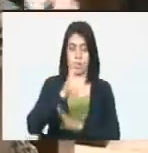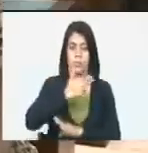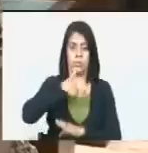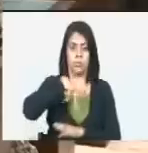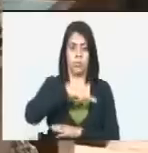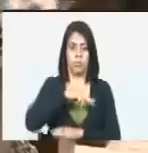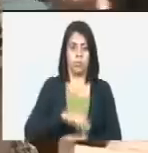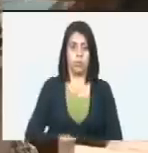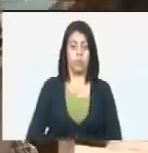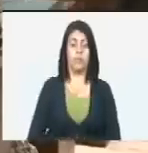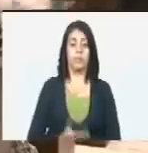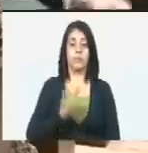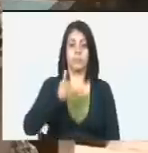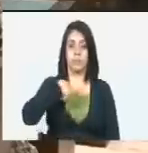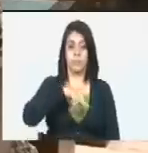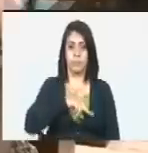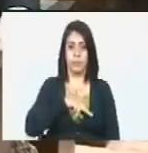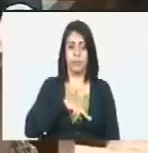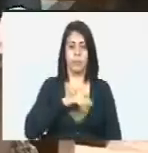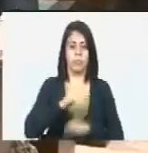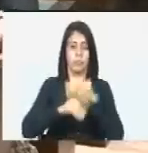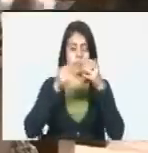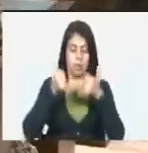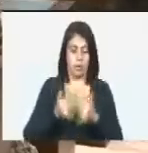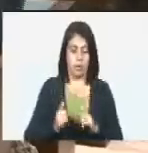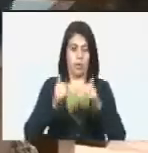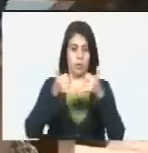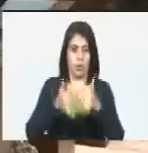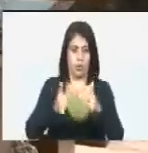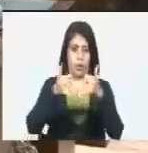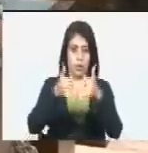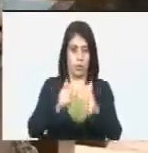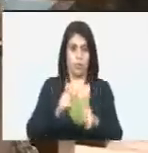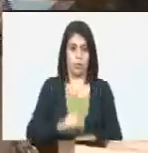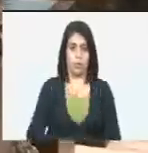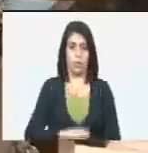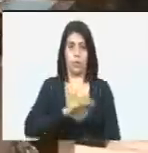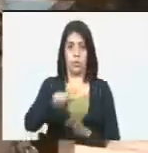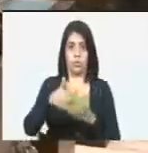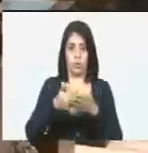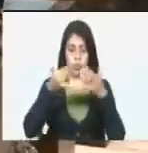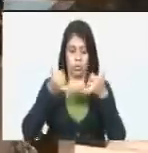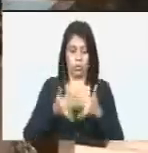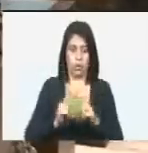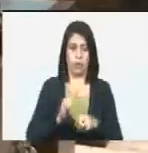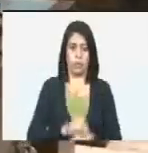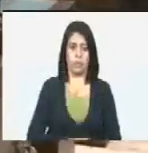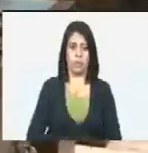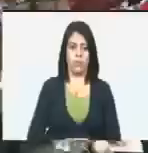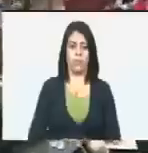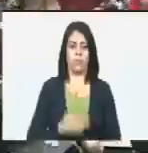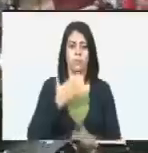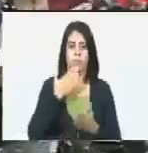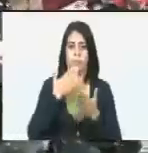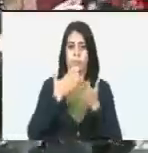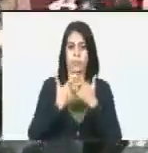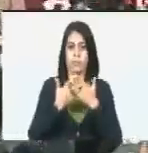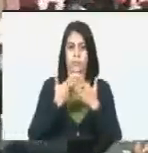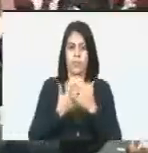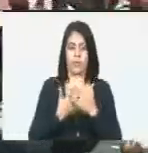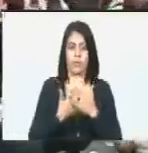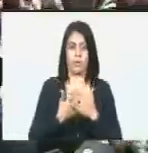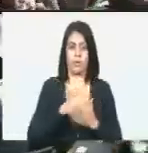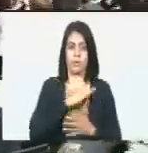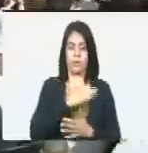será nuestro para los hijos de los hijos de los hijos de nuestros hijos. Muchísimas gracias, señor